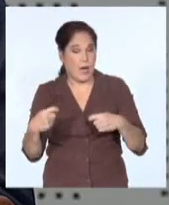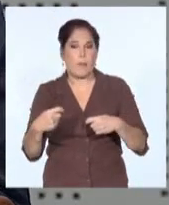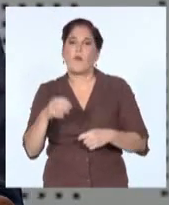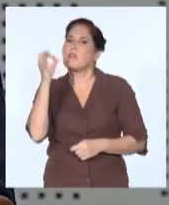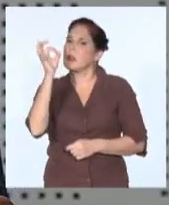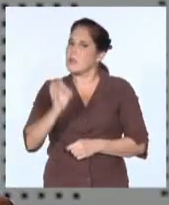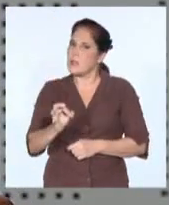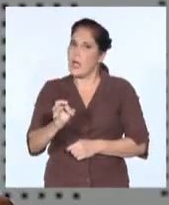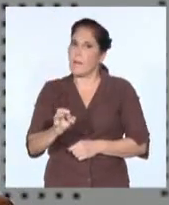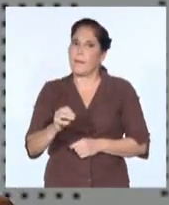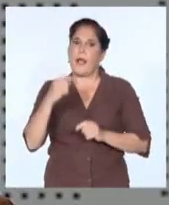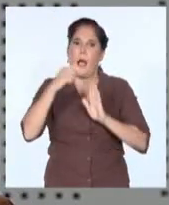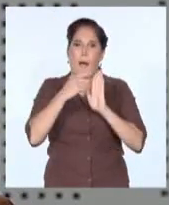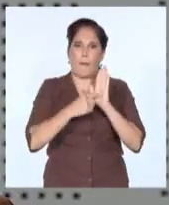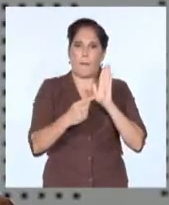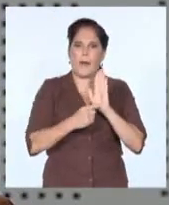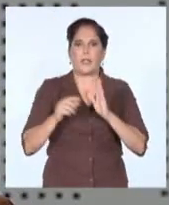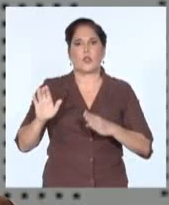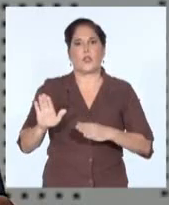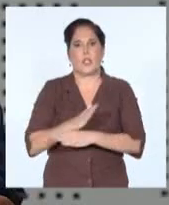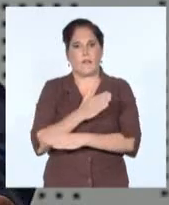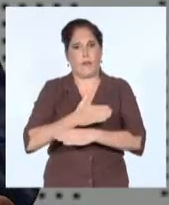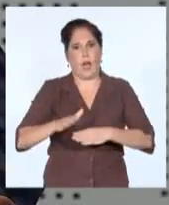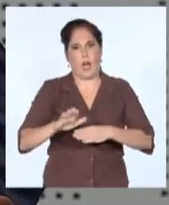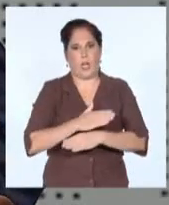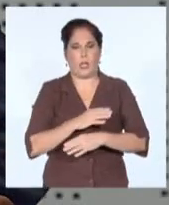estos empeños espaciales.